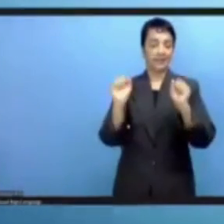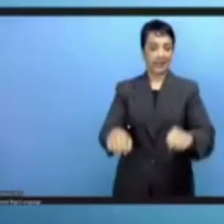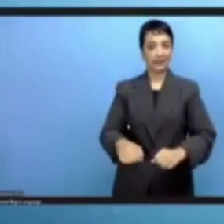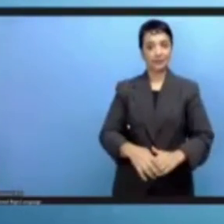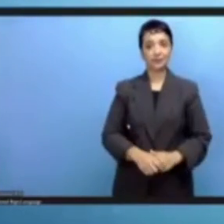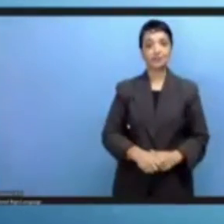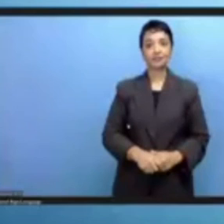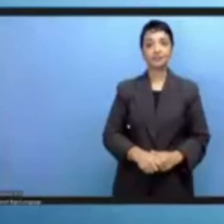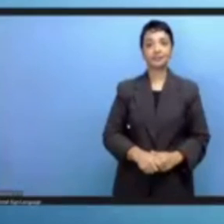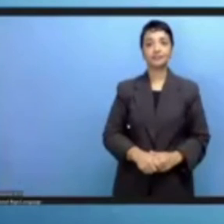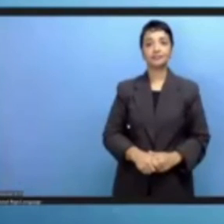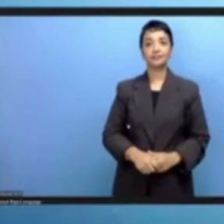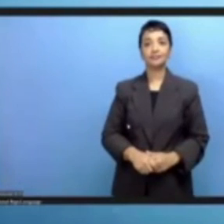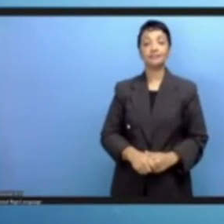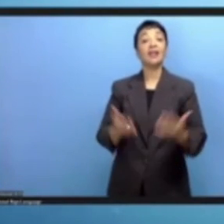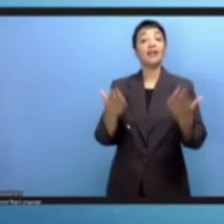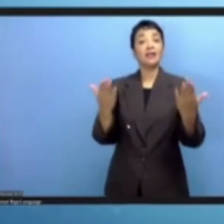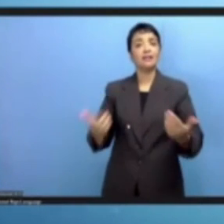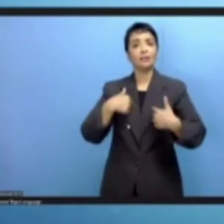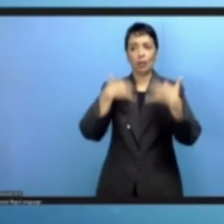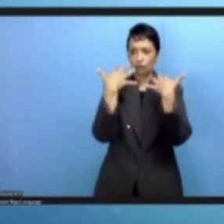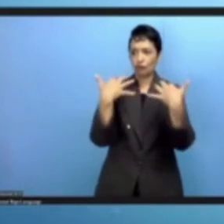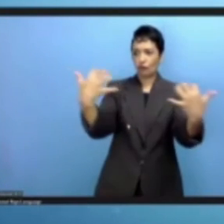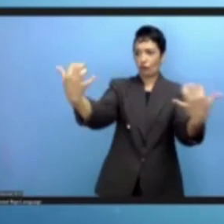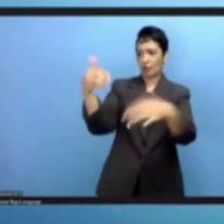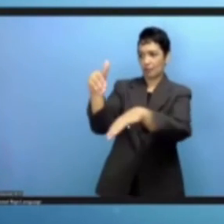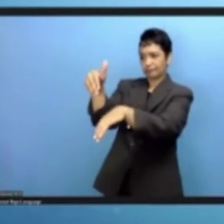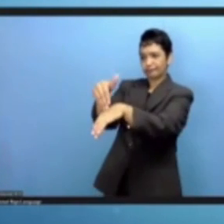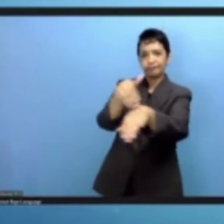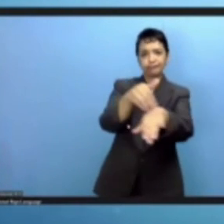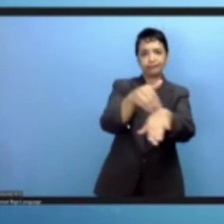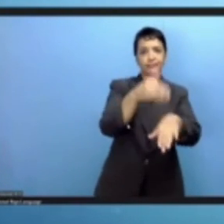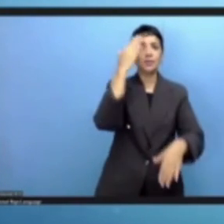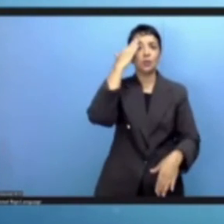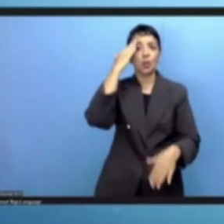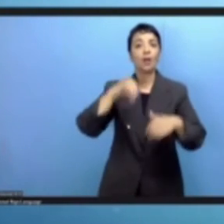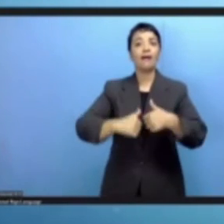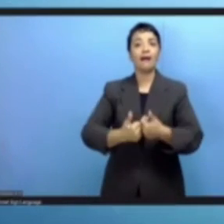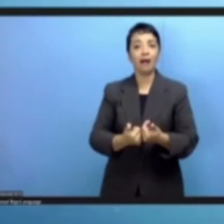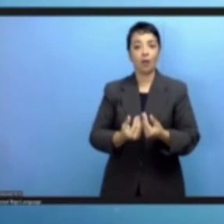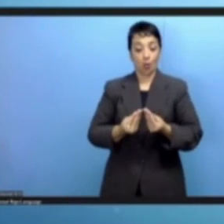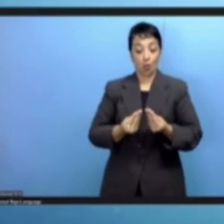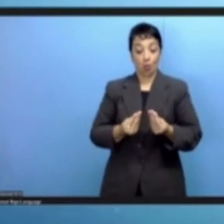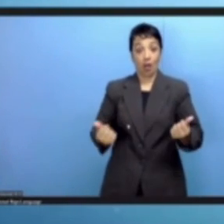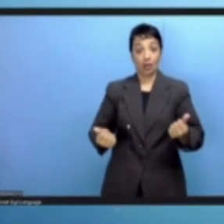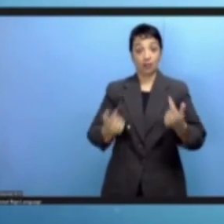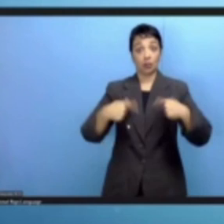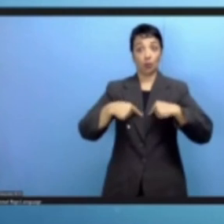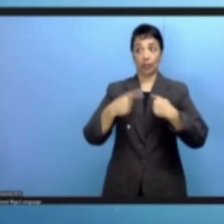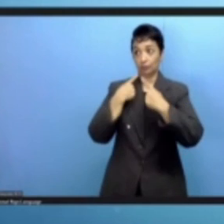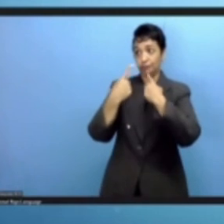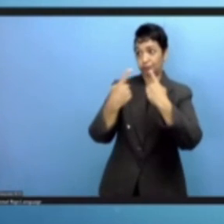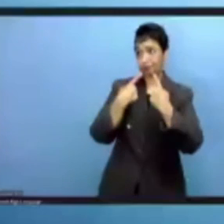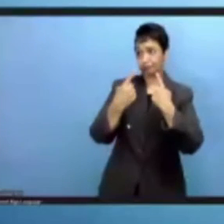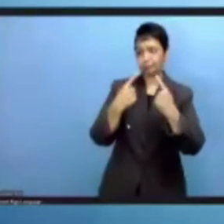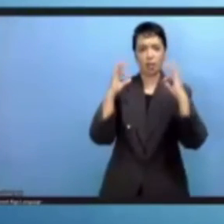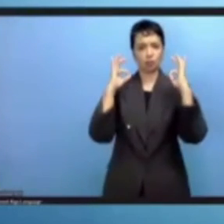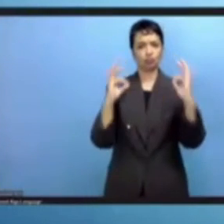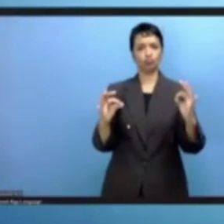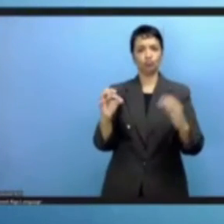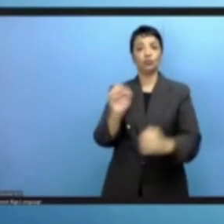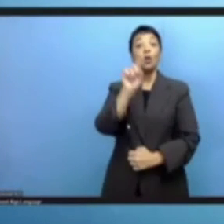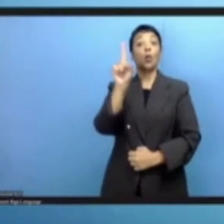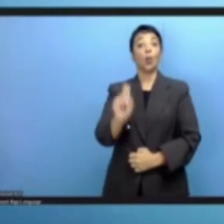seguridad estabilidad y desarrollo de internet convoco al Foro cuya calidad de debates son